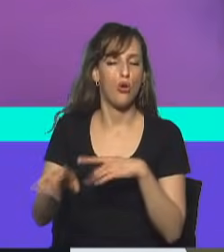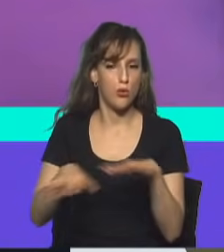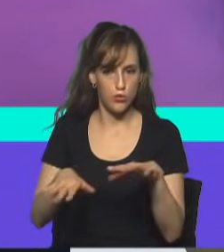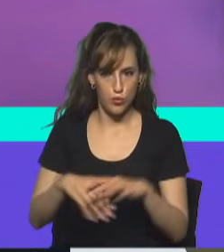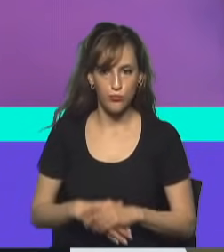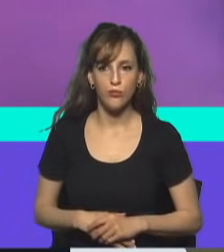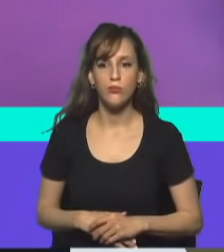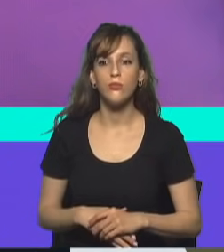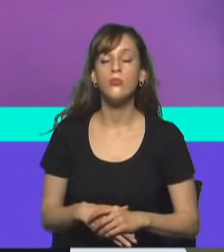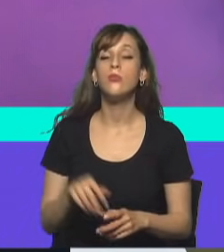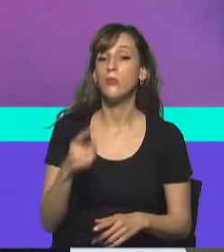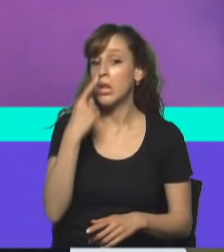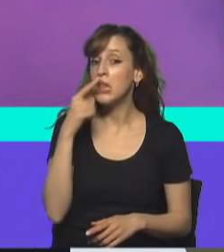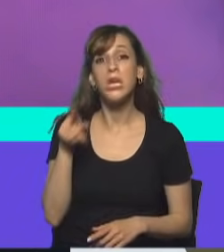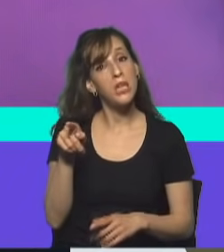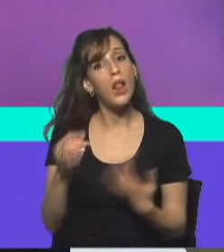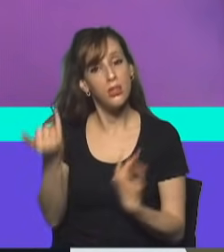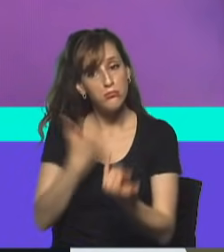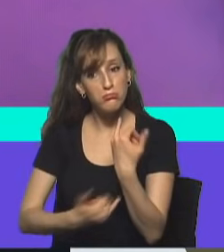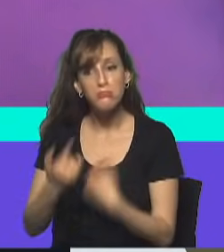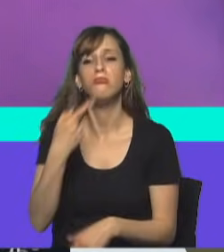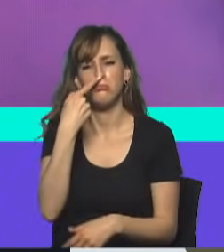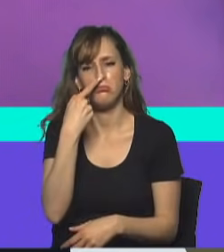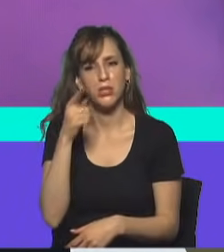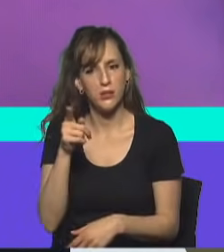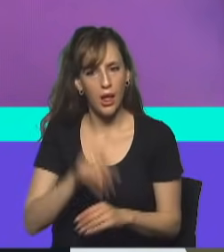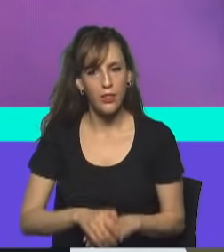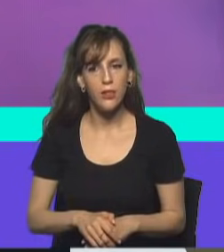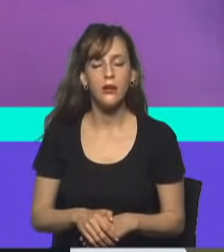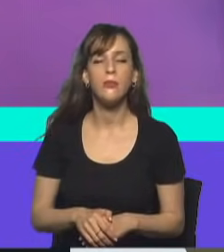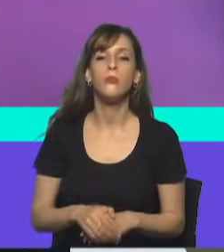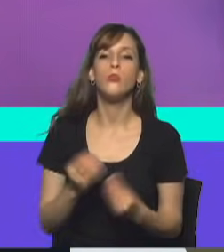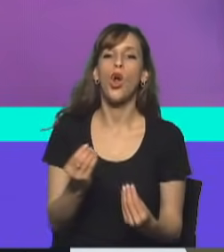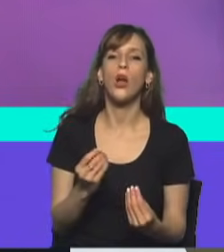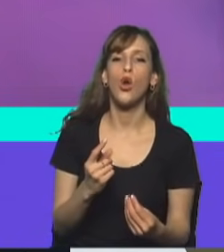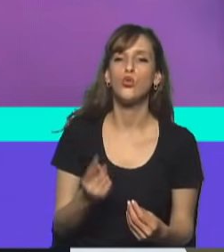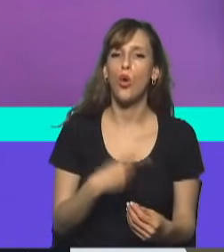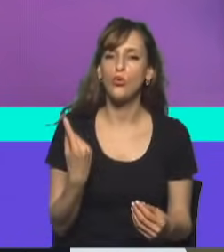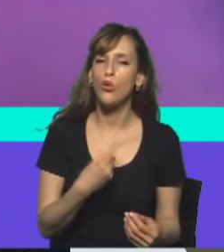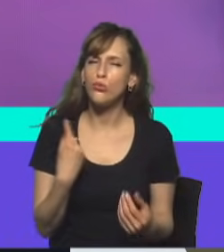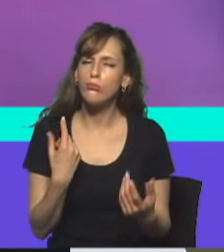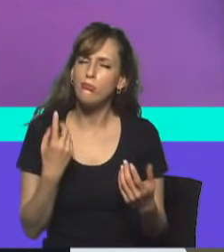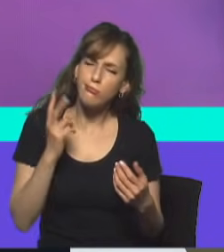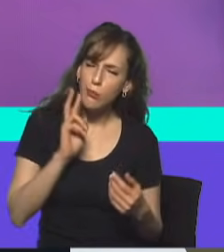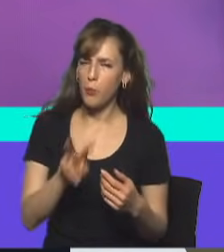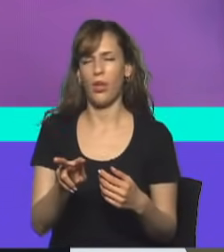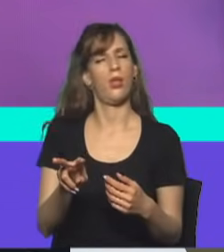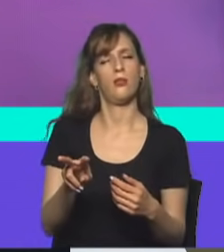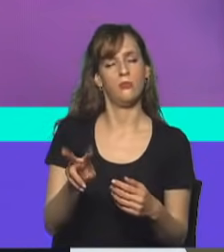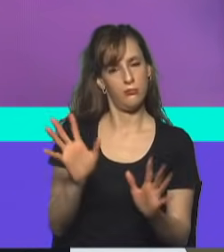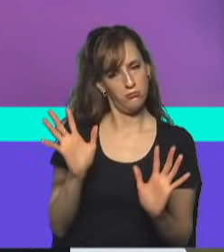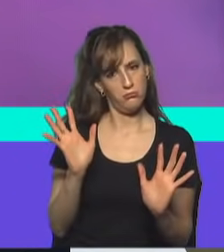es interesante esto que señalás porque, bueno, evidentemente llamó la atención, nos llamaba la atención también las